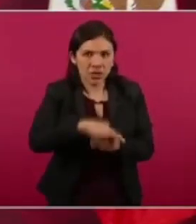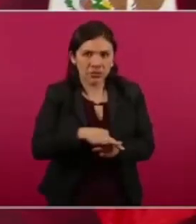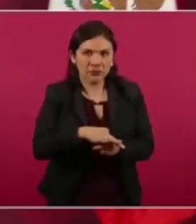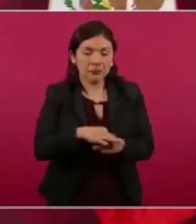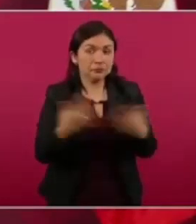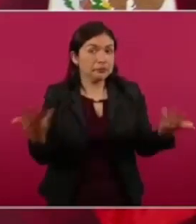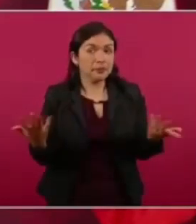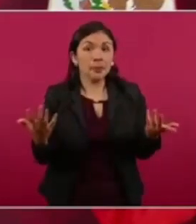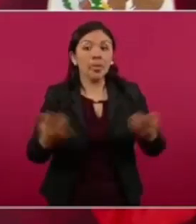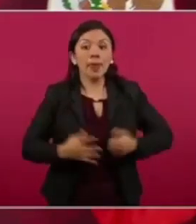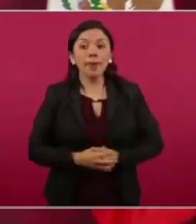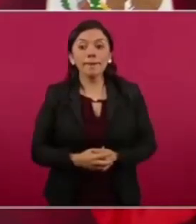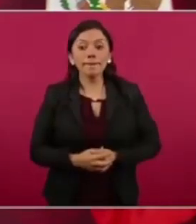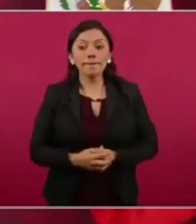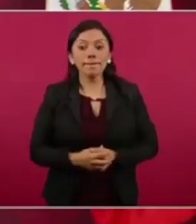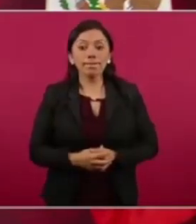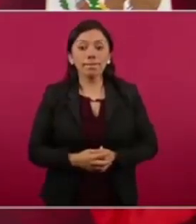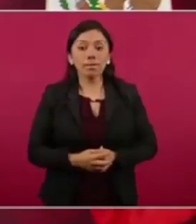Y